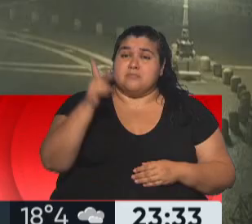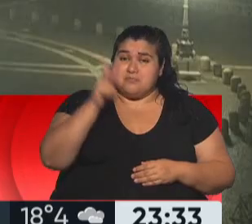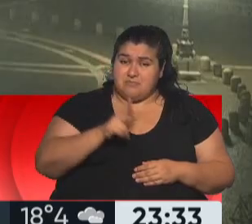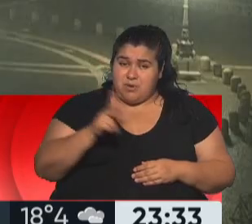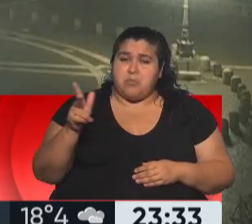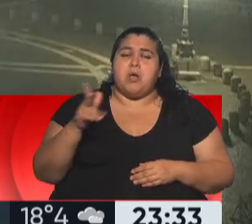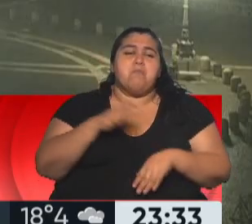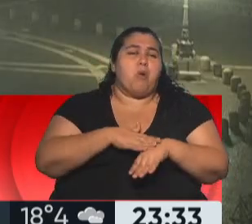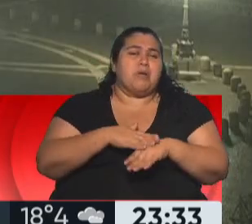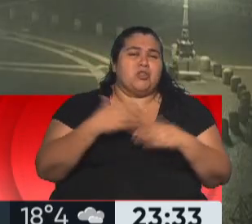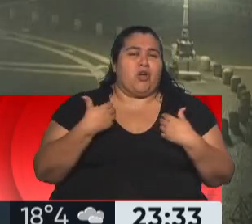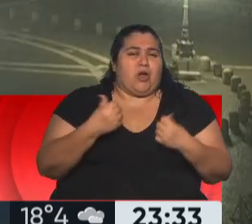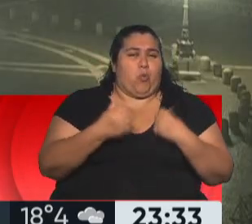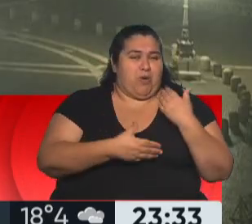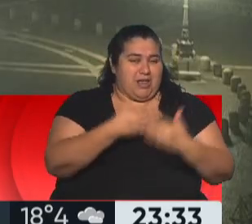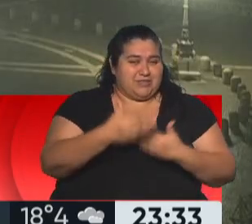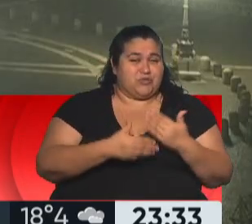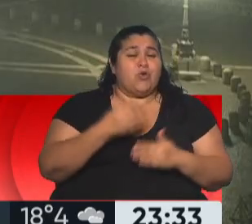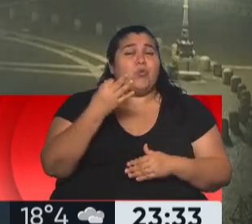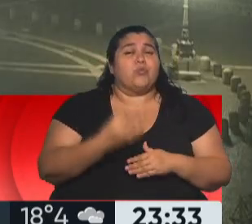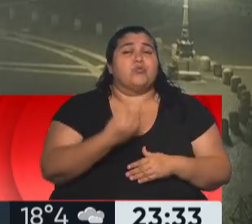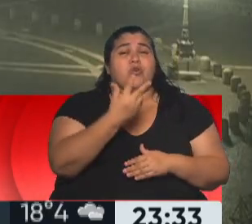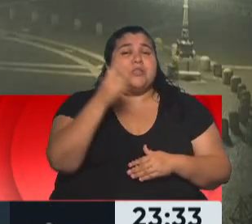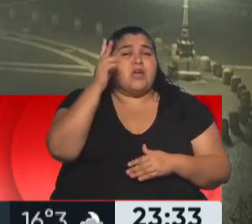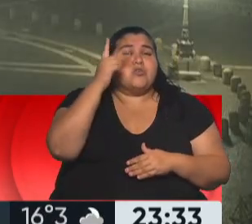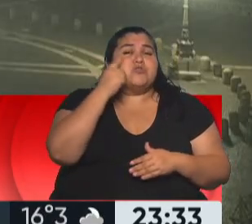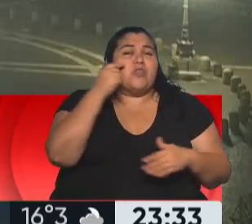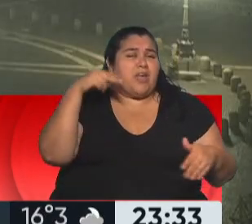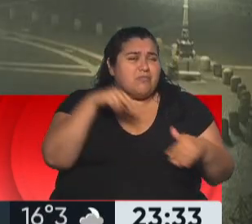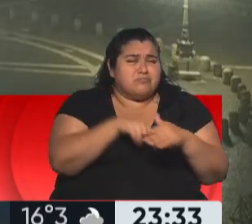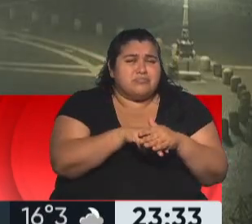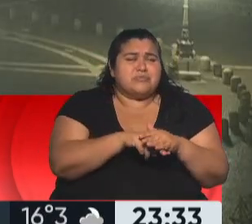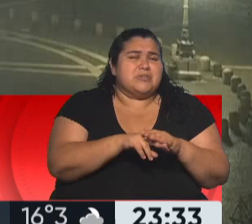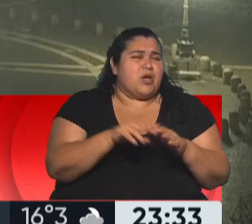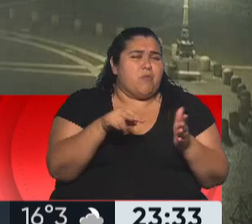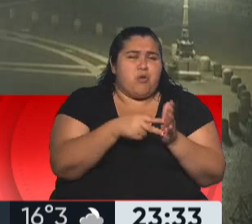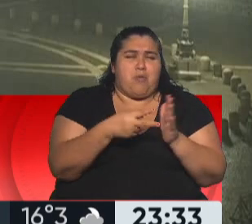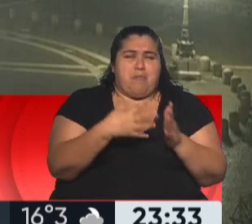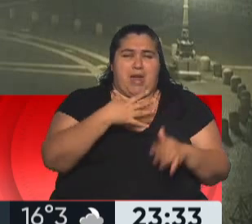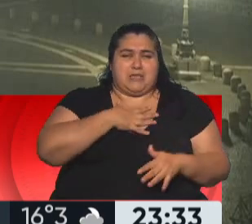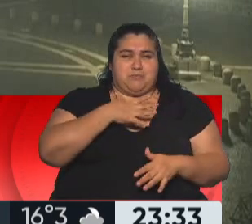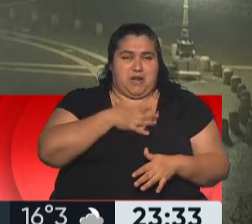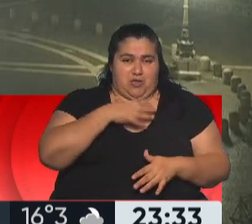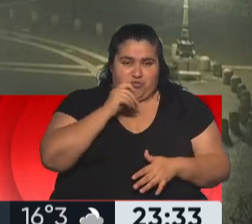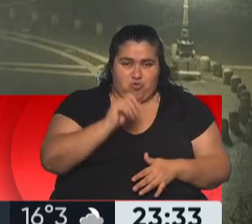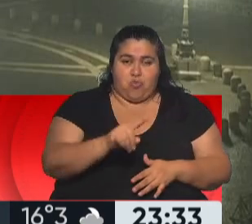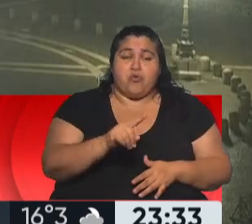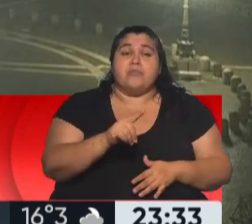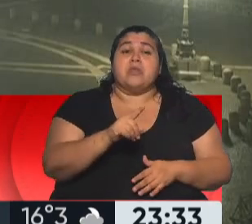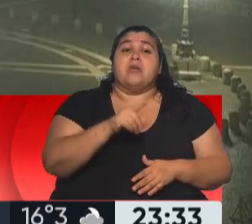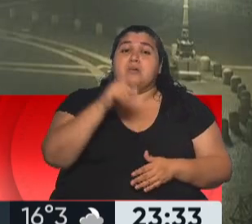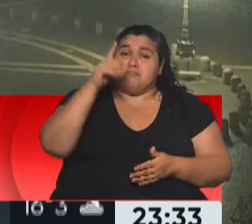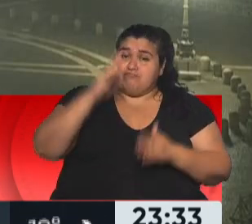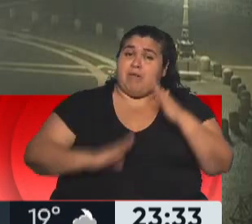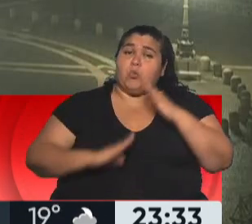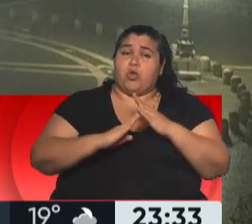pleno proceso de recuperación después de haber estado 38 días internado por complicaciones respiratorias. Y desde el Vaticano lo que informaron es que sus últimos